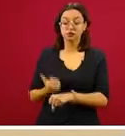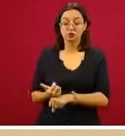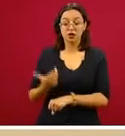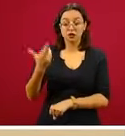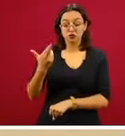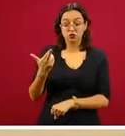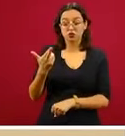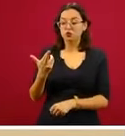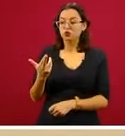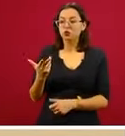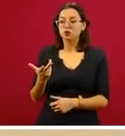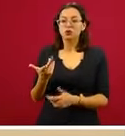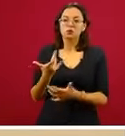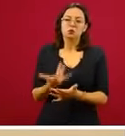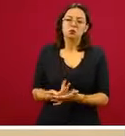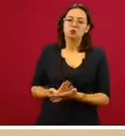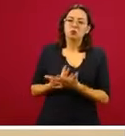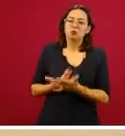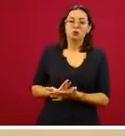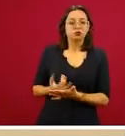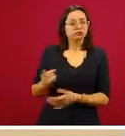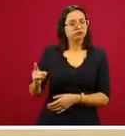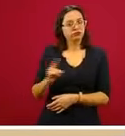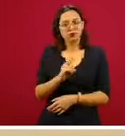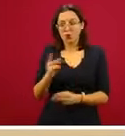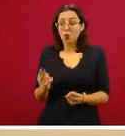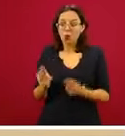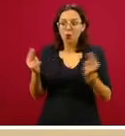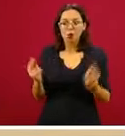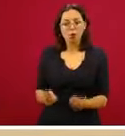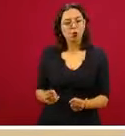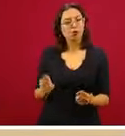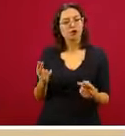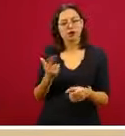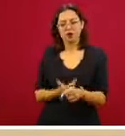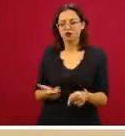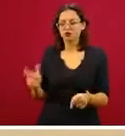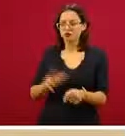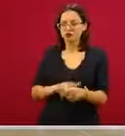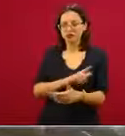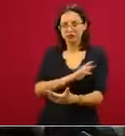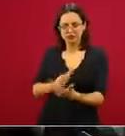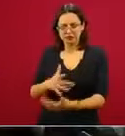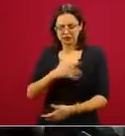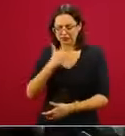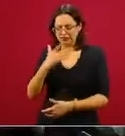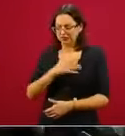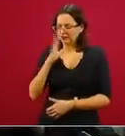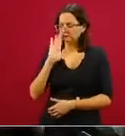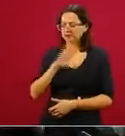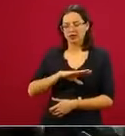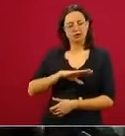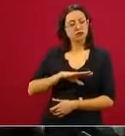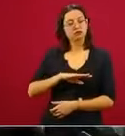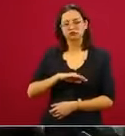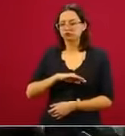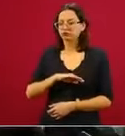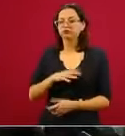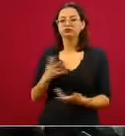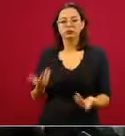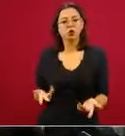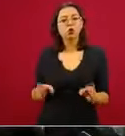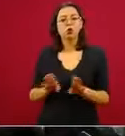no retarden su solicitud de atención. Vayan de manera inmediata si presentan los signos y síntomas de COVID, que son